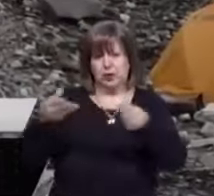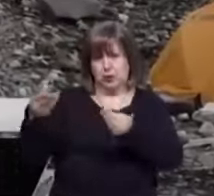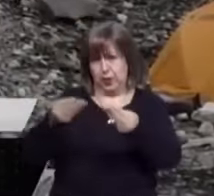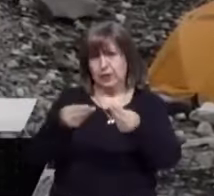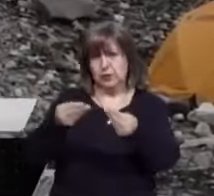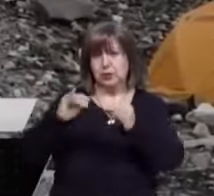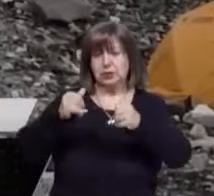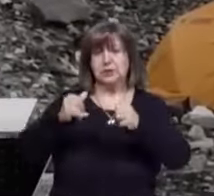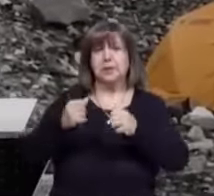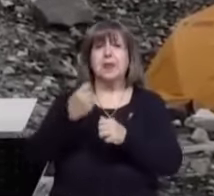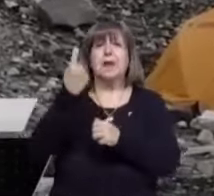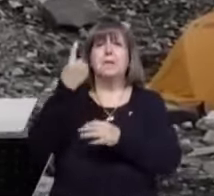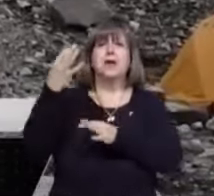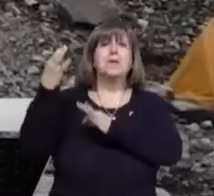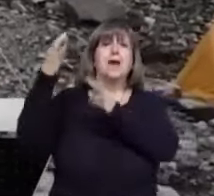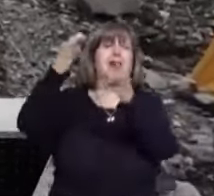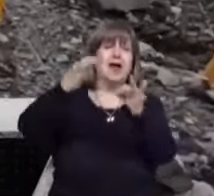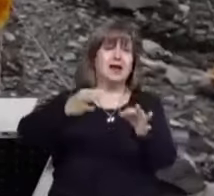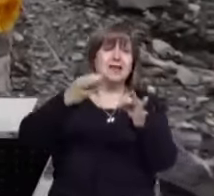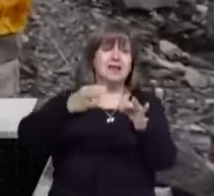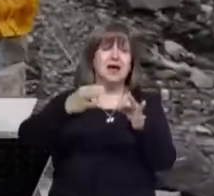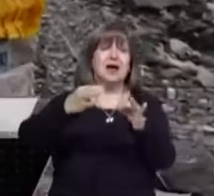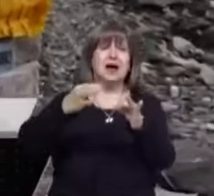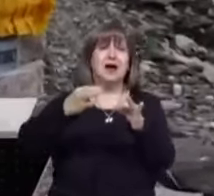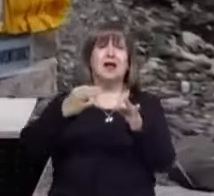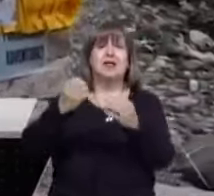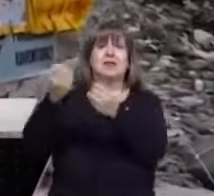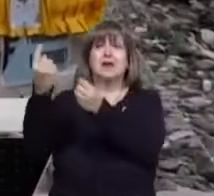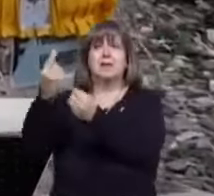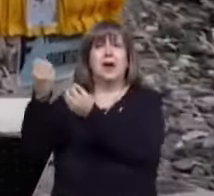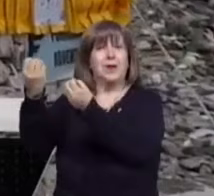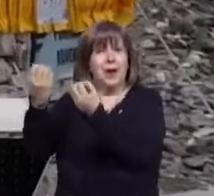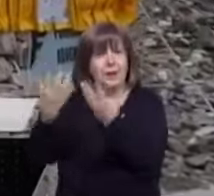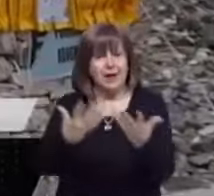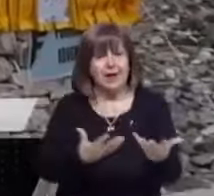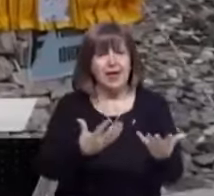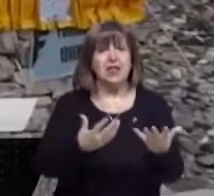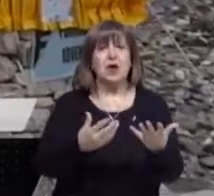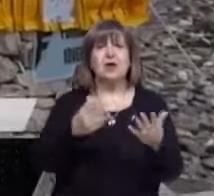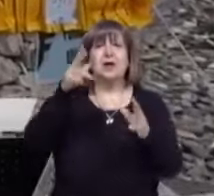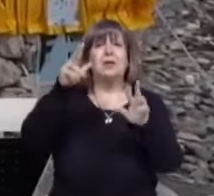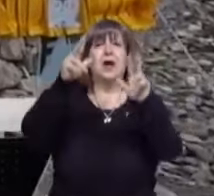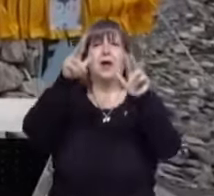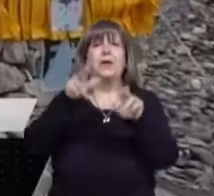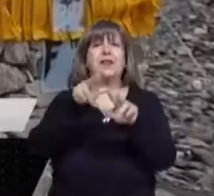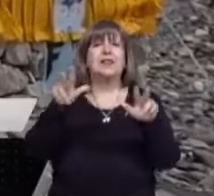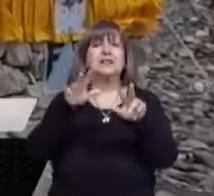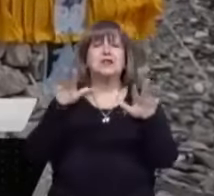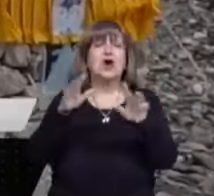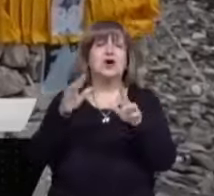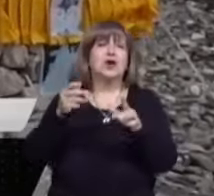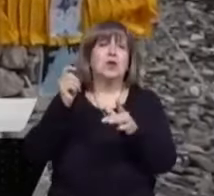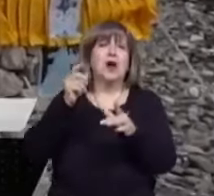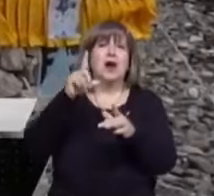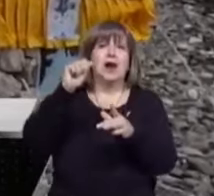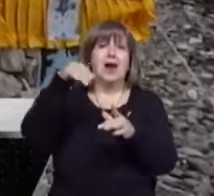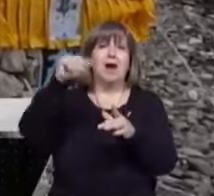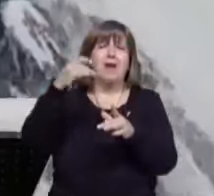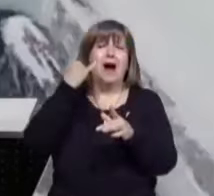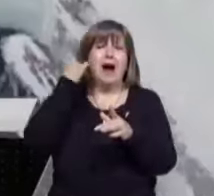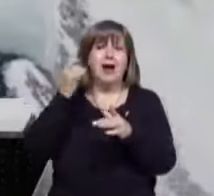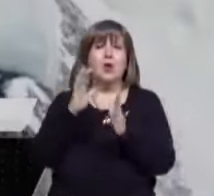la primera expedición que llega, se les hace como una bienvenida y una bendición, donde hay un lama que tiene un libro